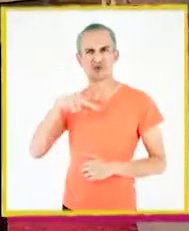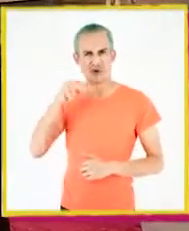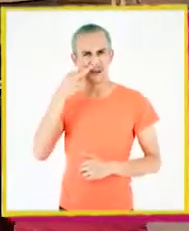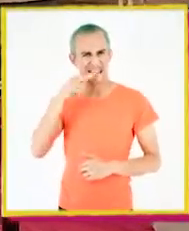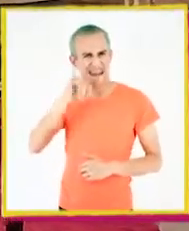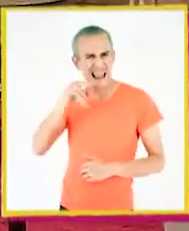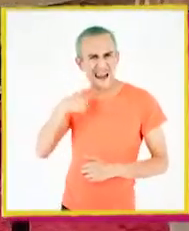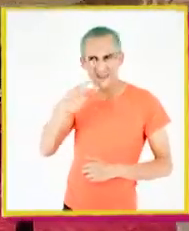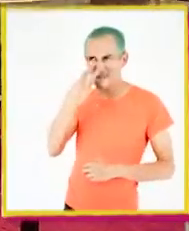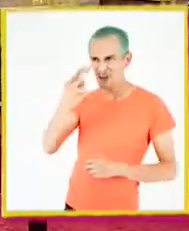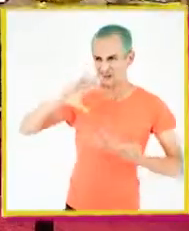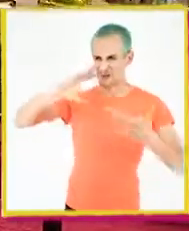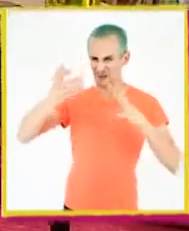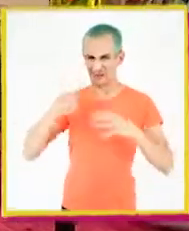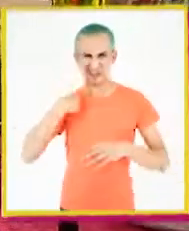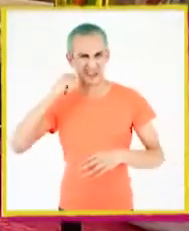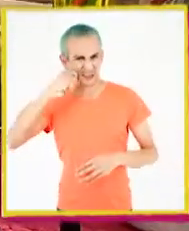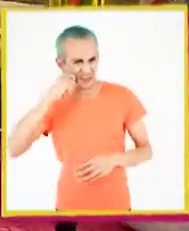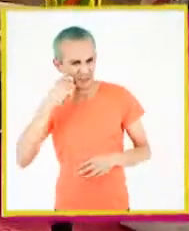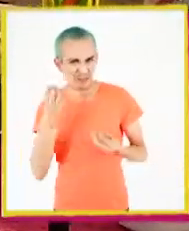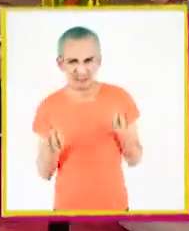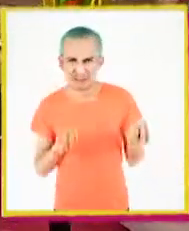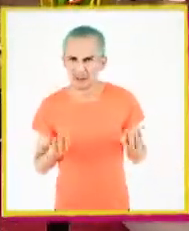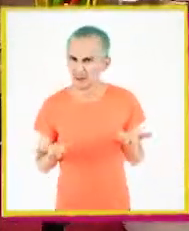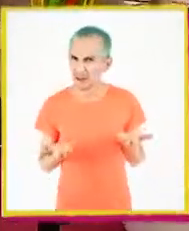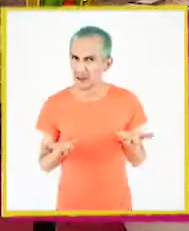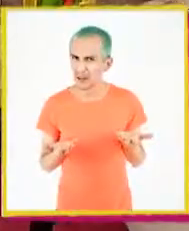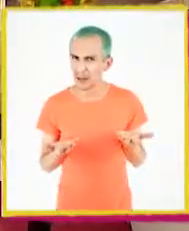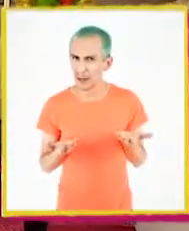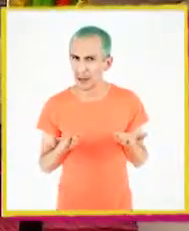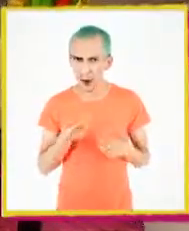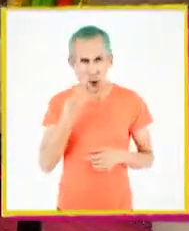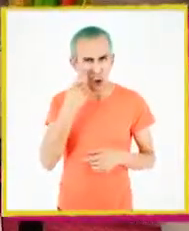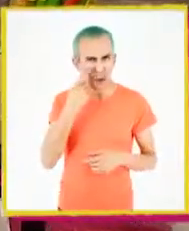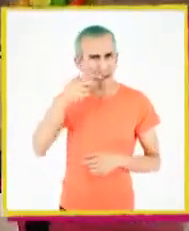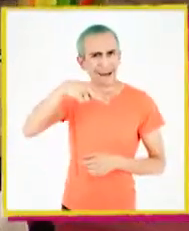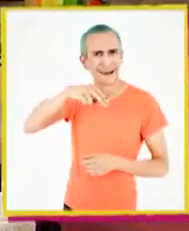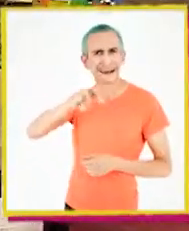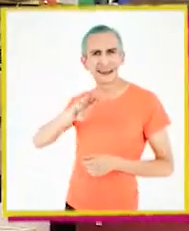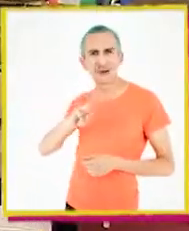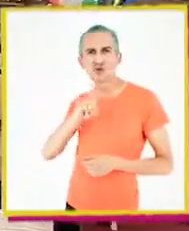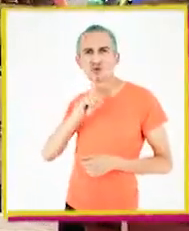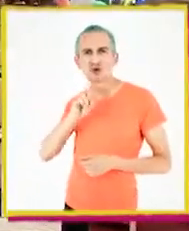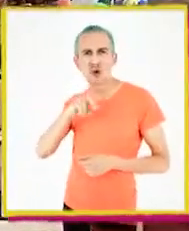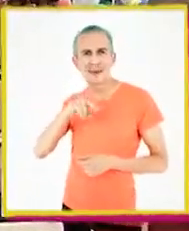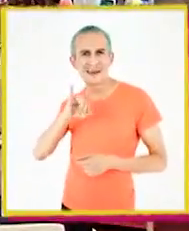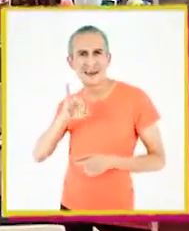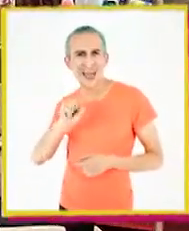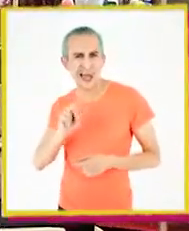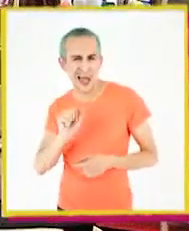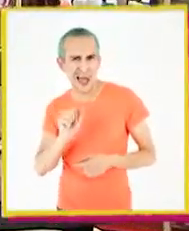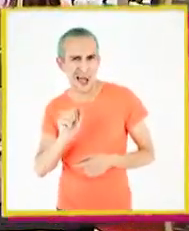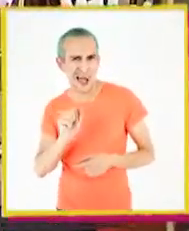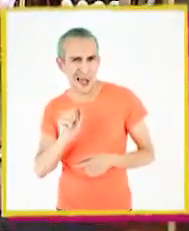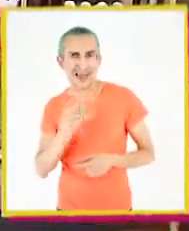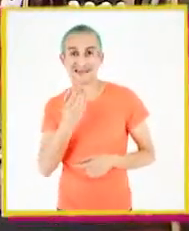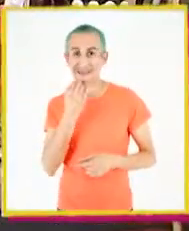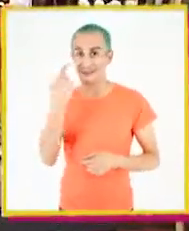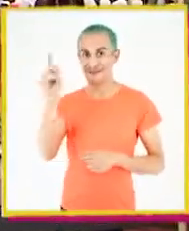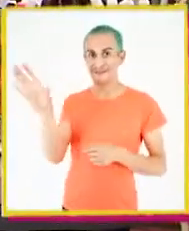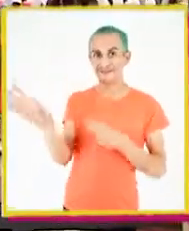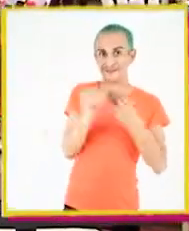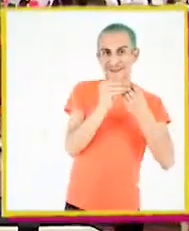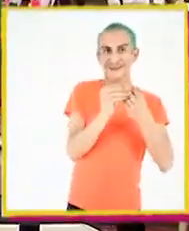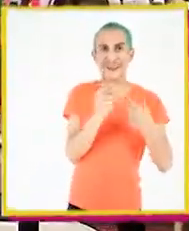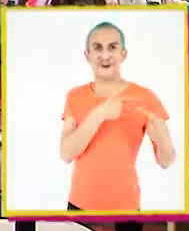¿Newtoniana? ¿Qué querrá decir? ¿Les suena esa palabra? ¡Sí! También viene de